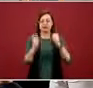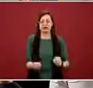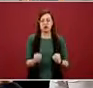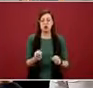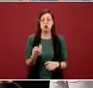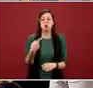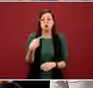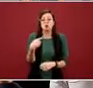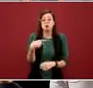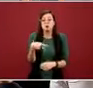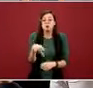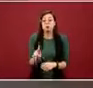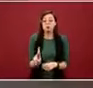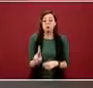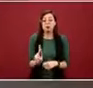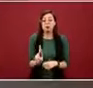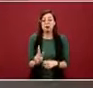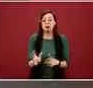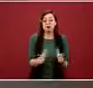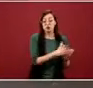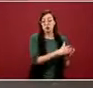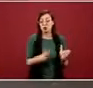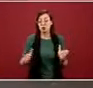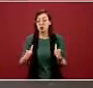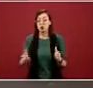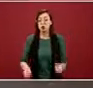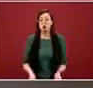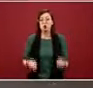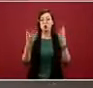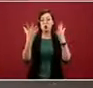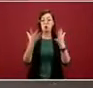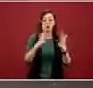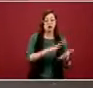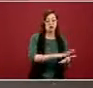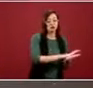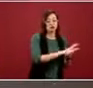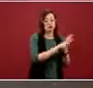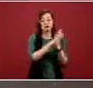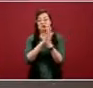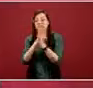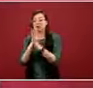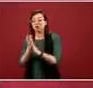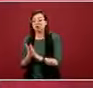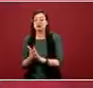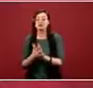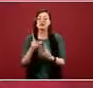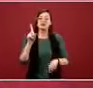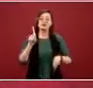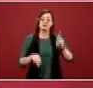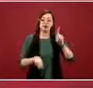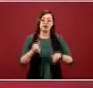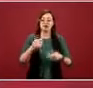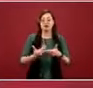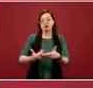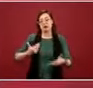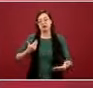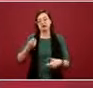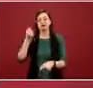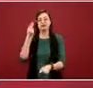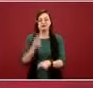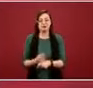cuántos casos lleguemos a tener durante esa fase de cambio rápido, eso depende de las medidas de